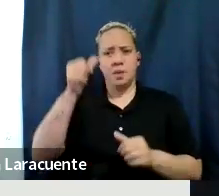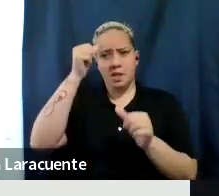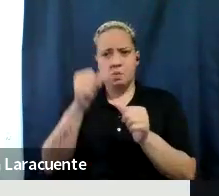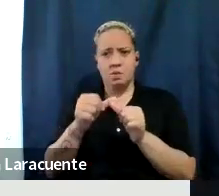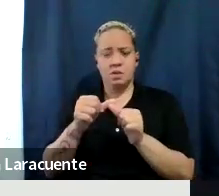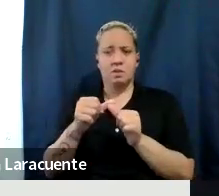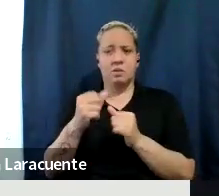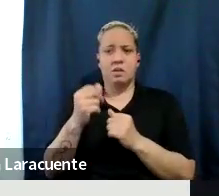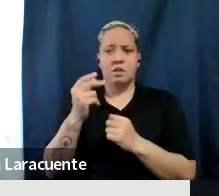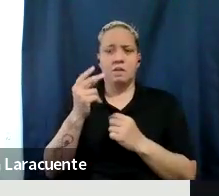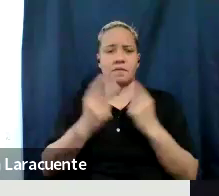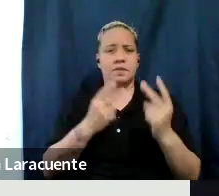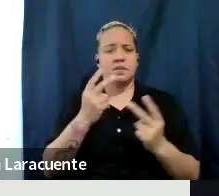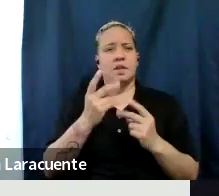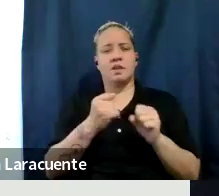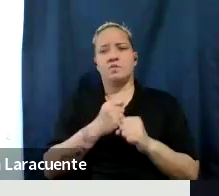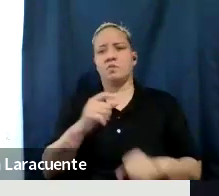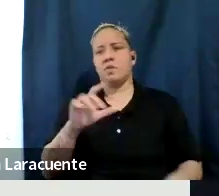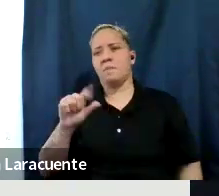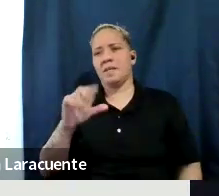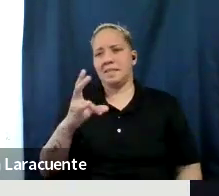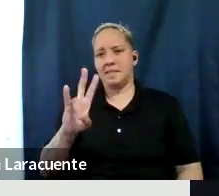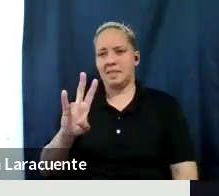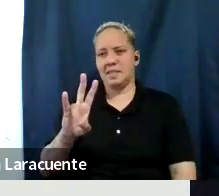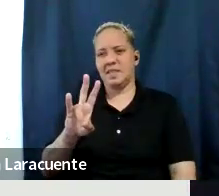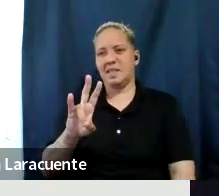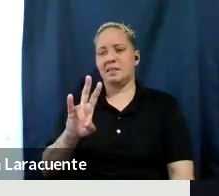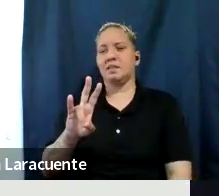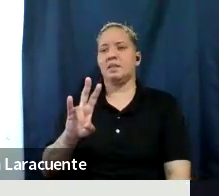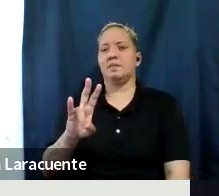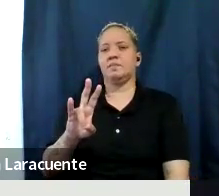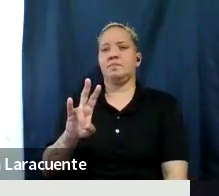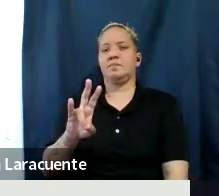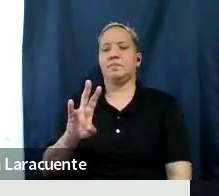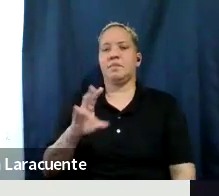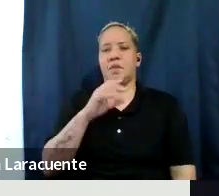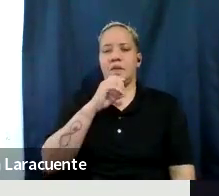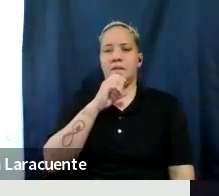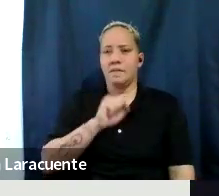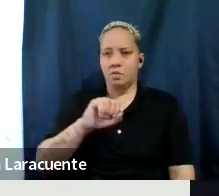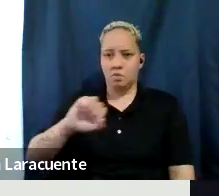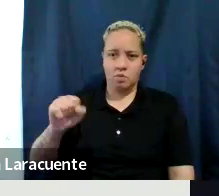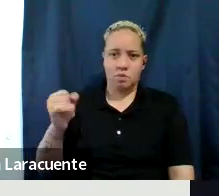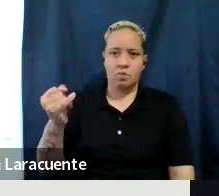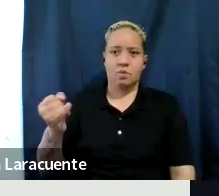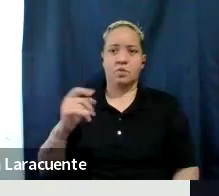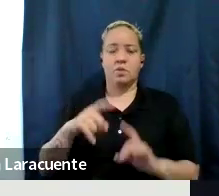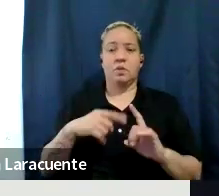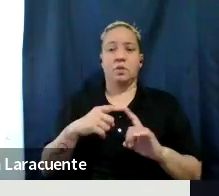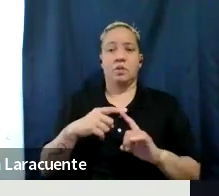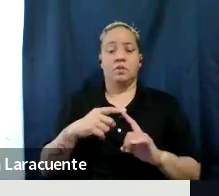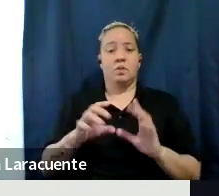visitas allá por el año 2017 al viejo San Juan, y cuando yo vi, por